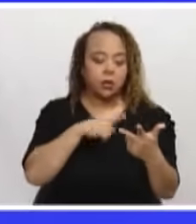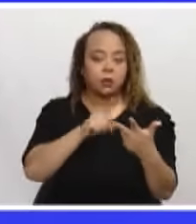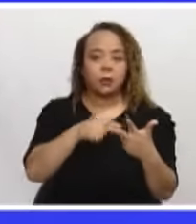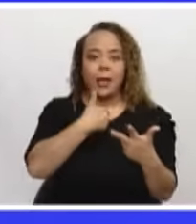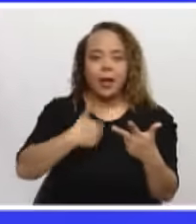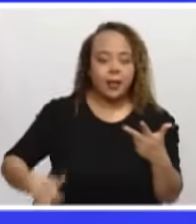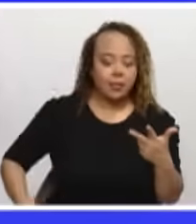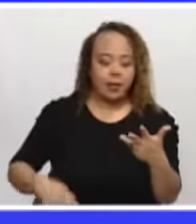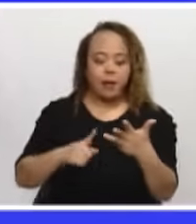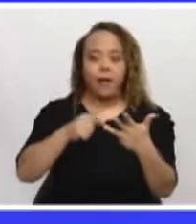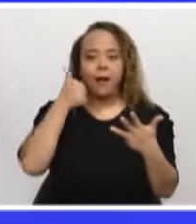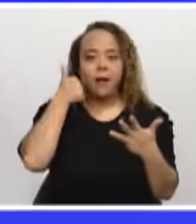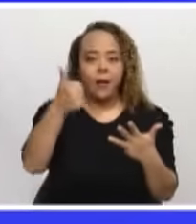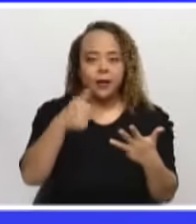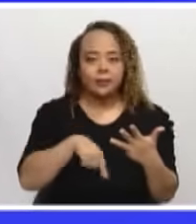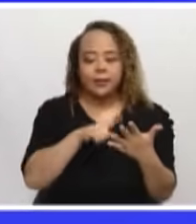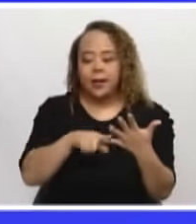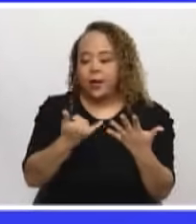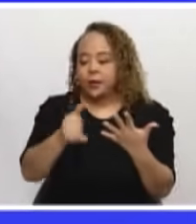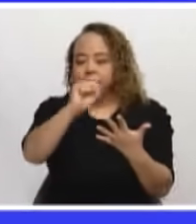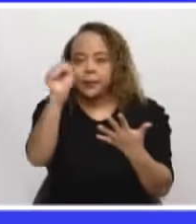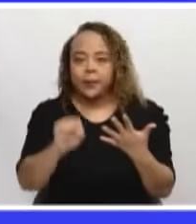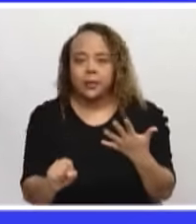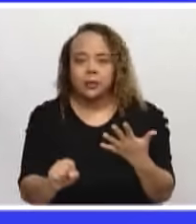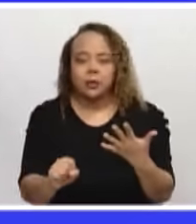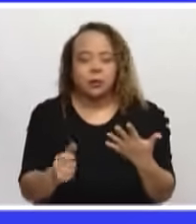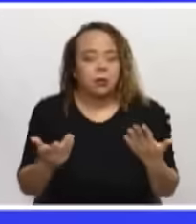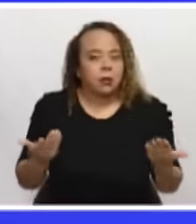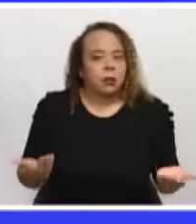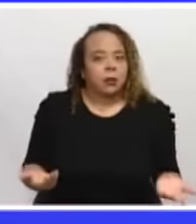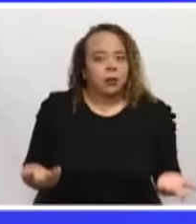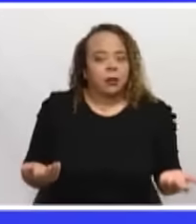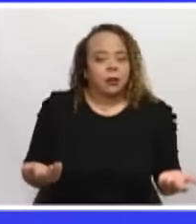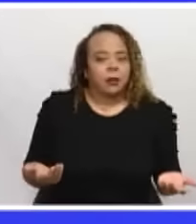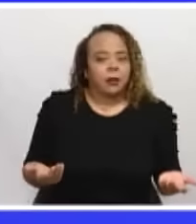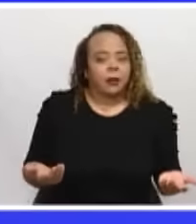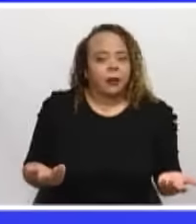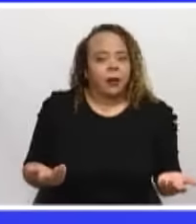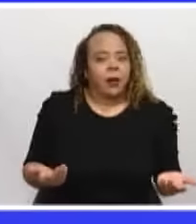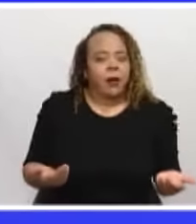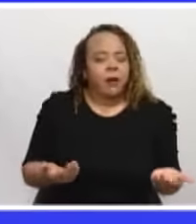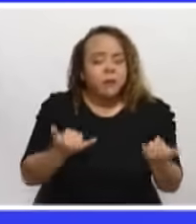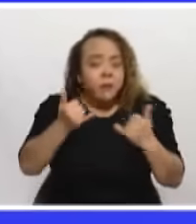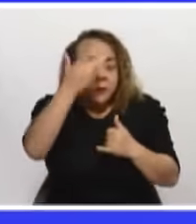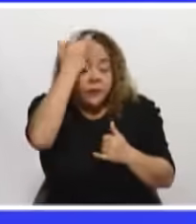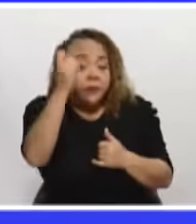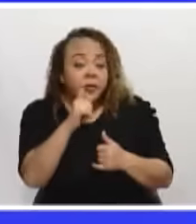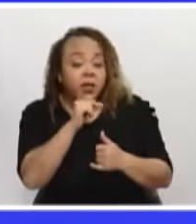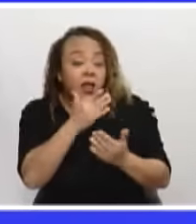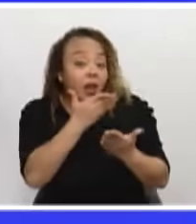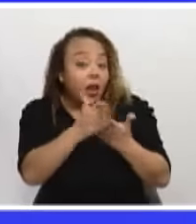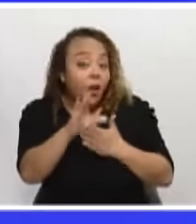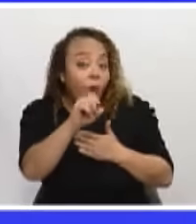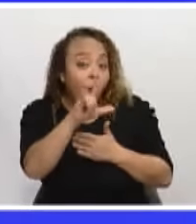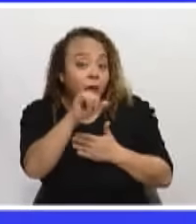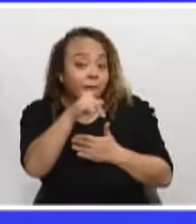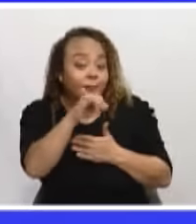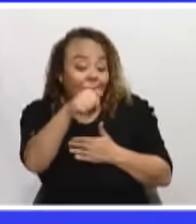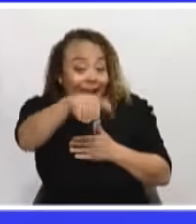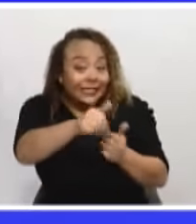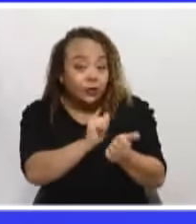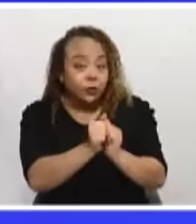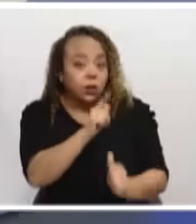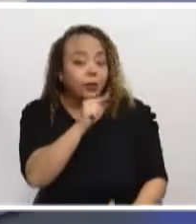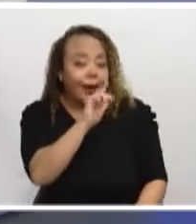herediano con Alajuelense ahora con sapriza digo O es que ya Se olvidaron eliminó al Olimpia en este